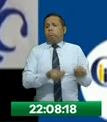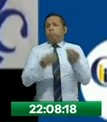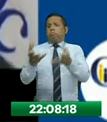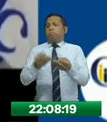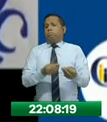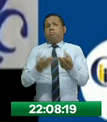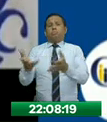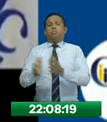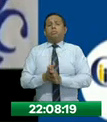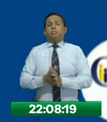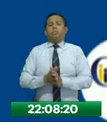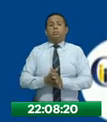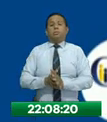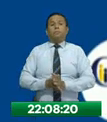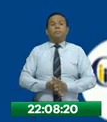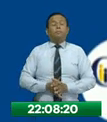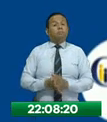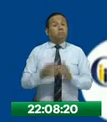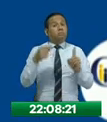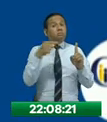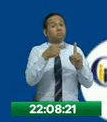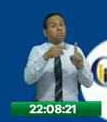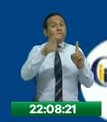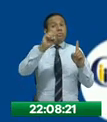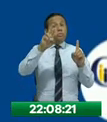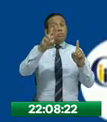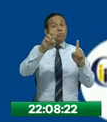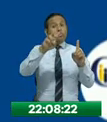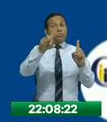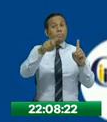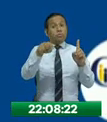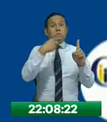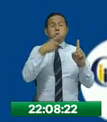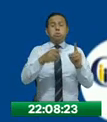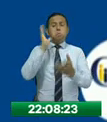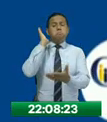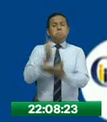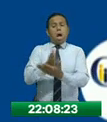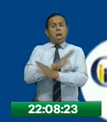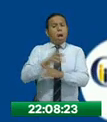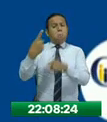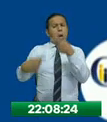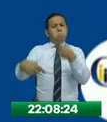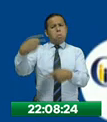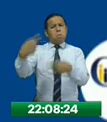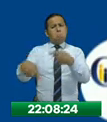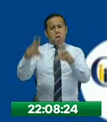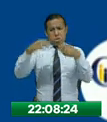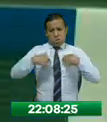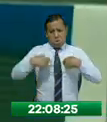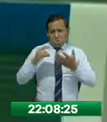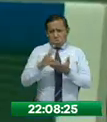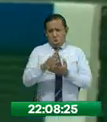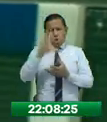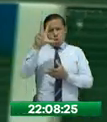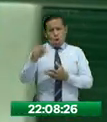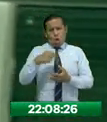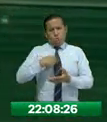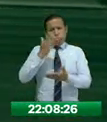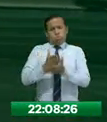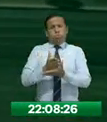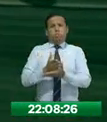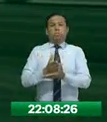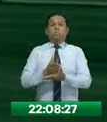por favor de la crítica de esta manera cristian cruz quiso poner punto final a la discusión de su renuncia minutos